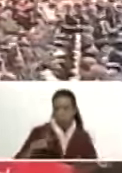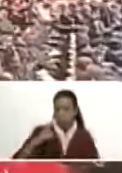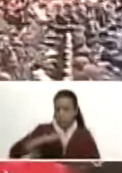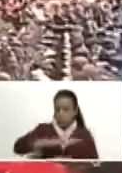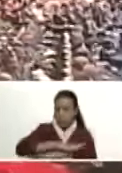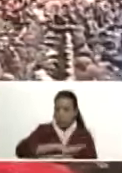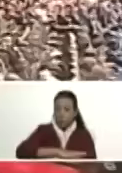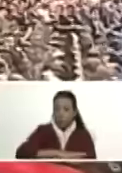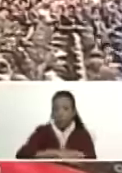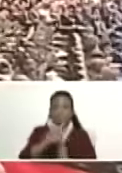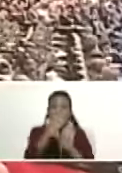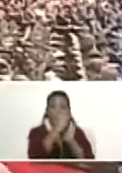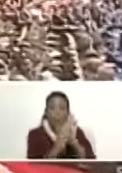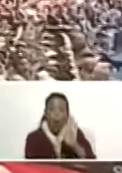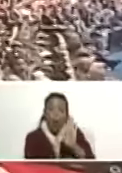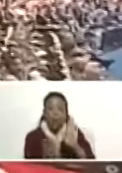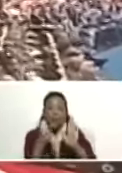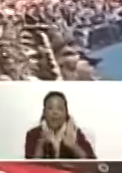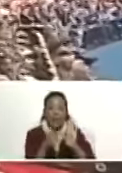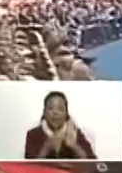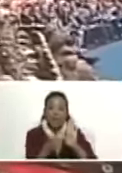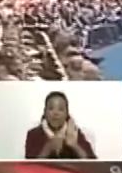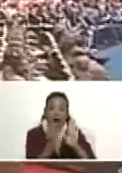Y establece el Acuerdo de Ginebra,